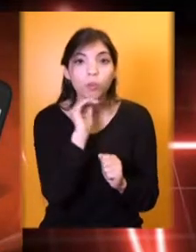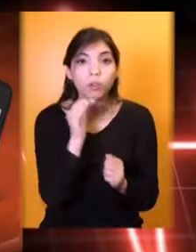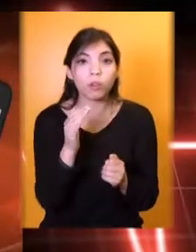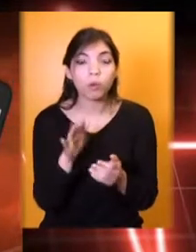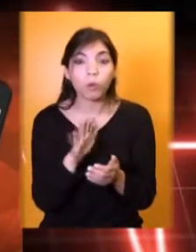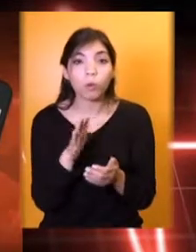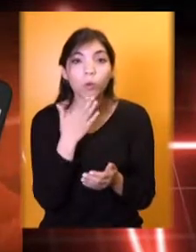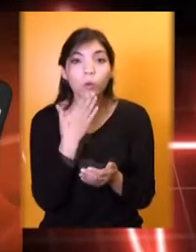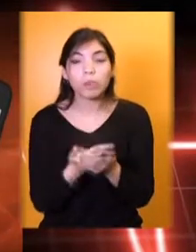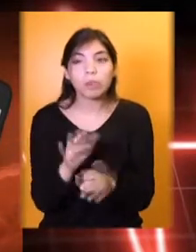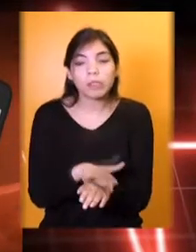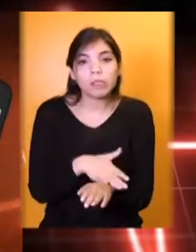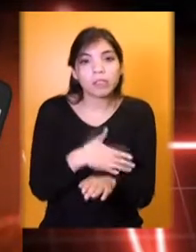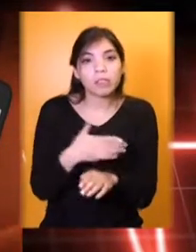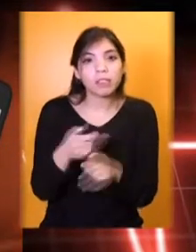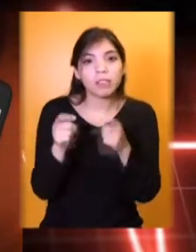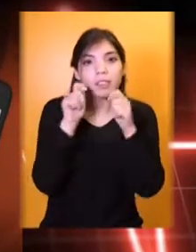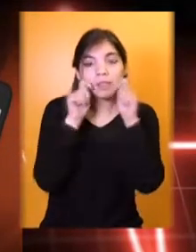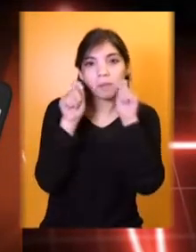ella podía hacer uso en caso